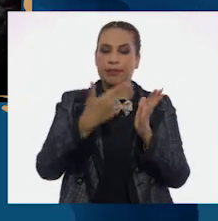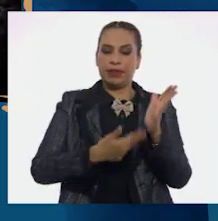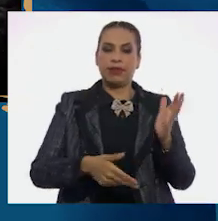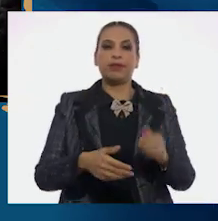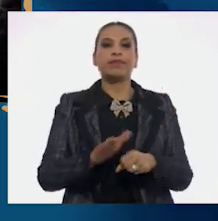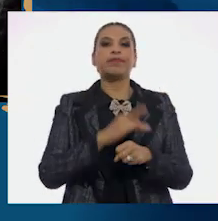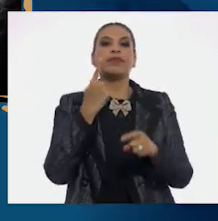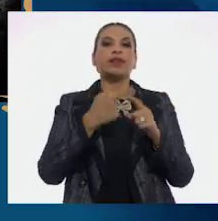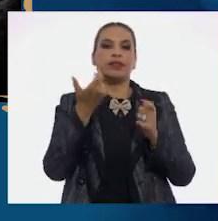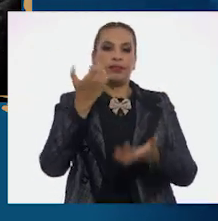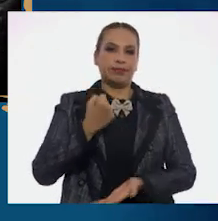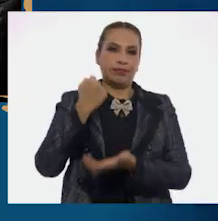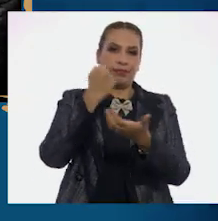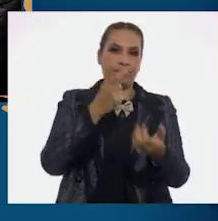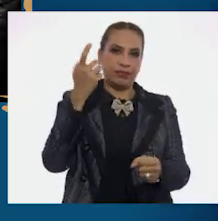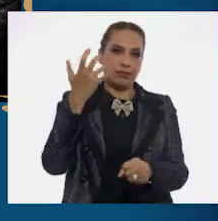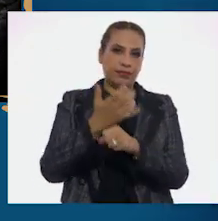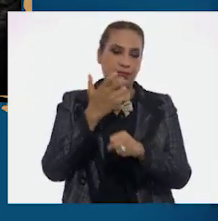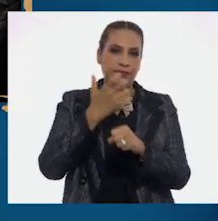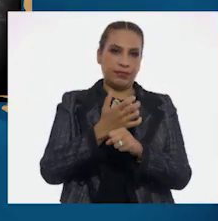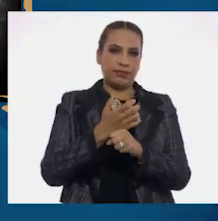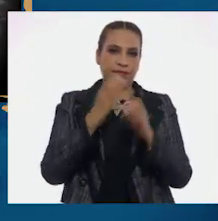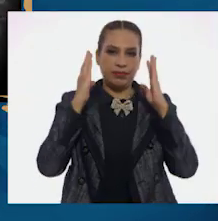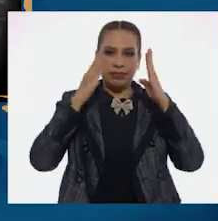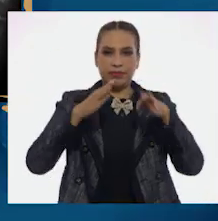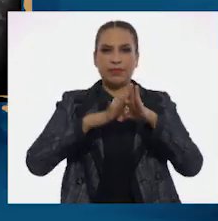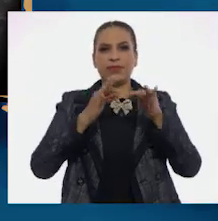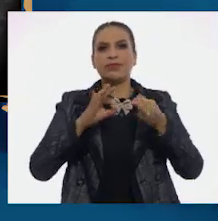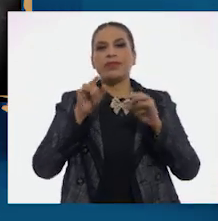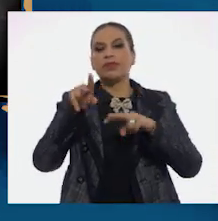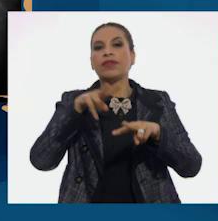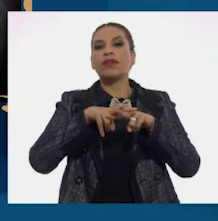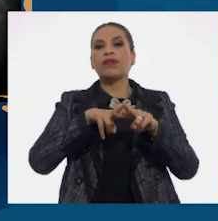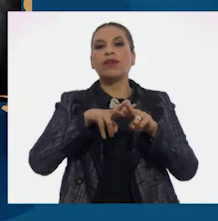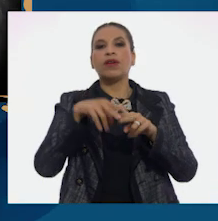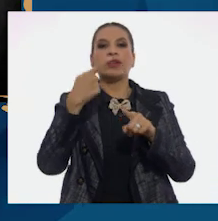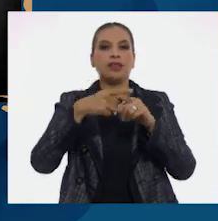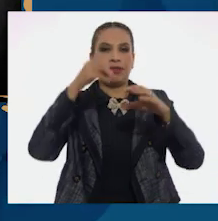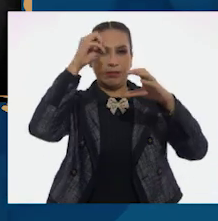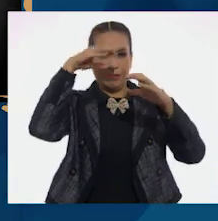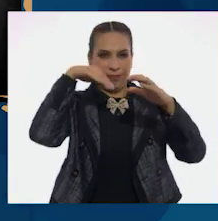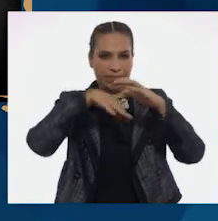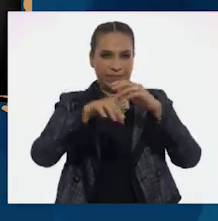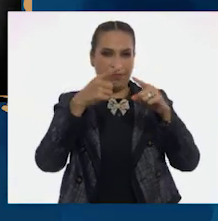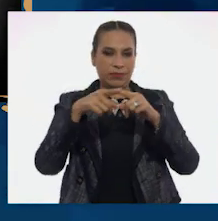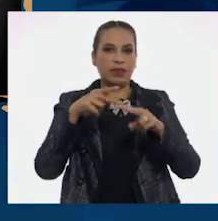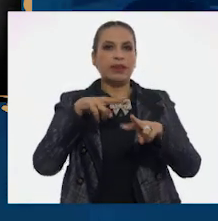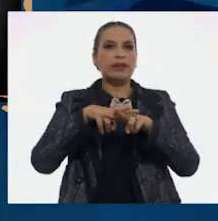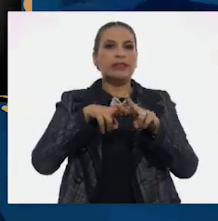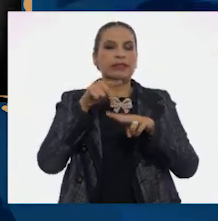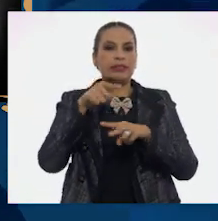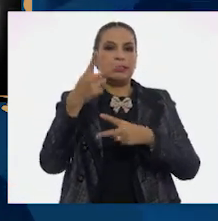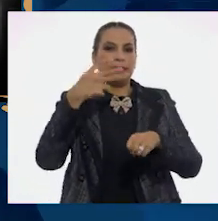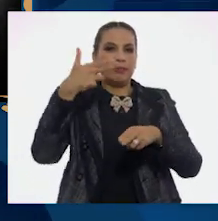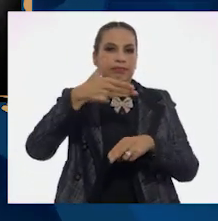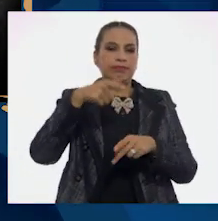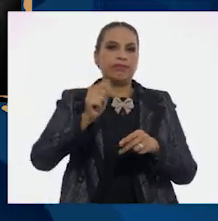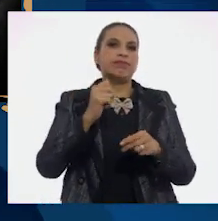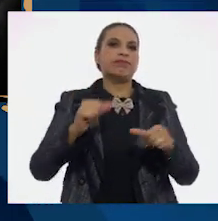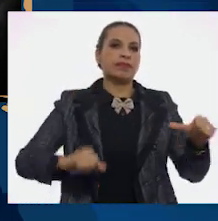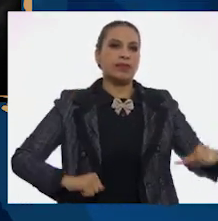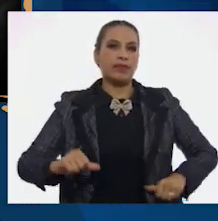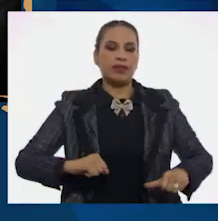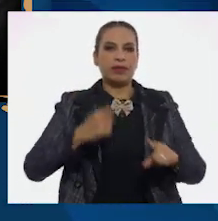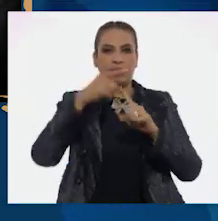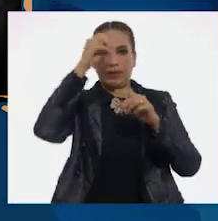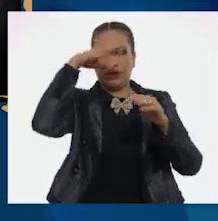Y las inversiones estadounidenses se concentraban en los ferrocarriles y la minería. Los trenes favorecían la actividad minera que se